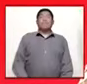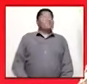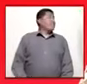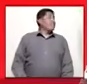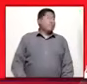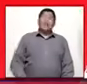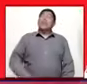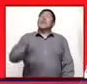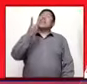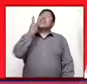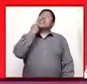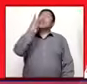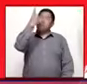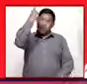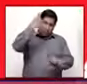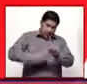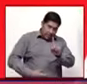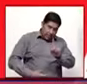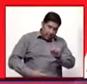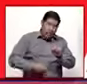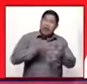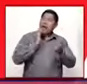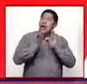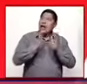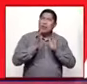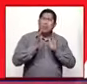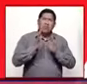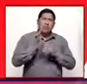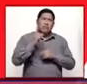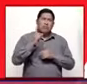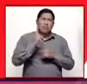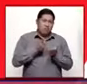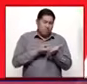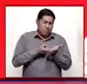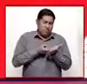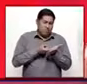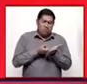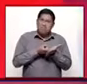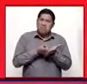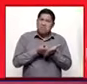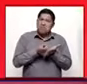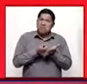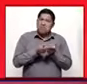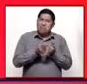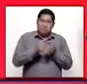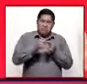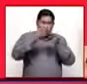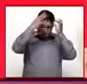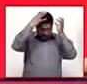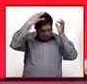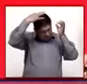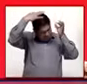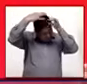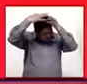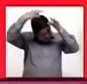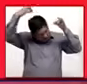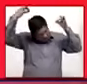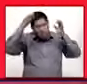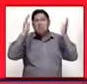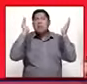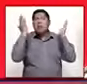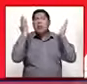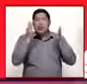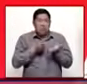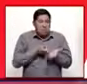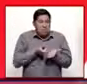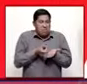Hace aproximadamente un mes le hablábamos de pelo vivo, que es un gusano, que parece sí un cabello, un filamento de cabello, pero que se